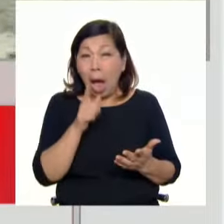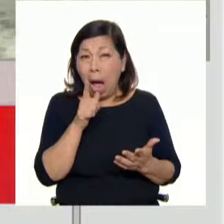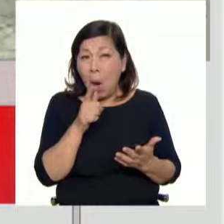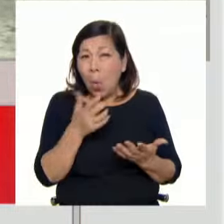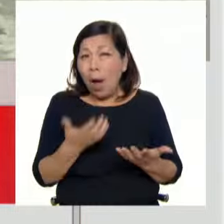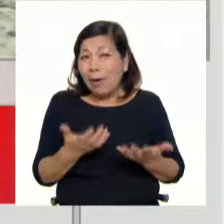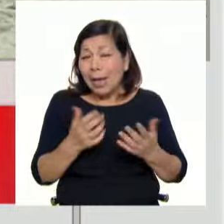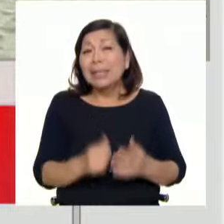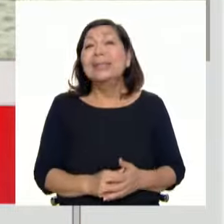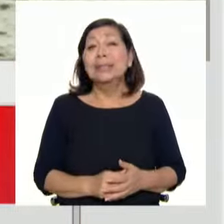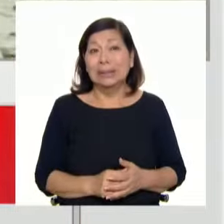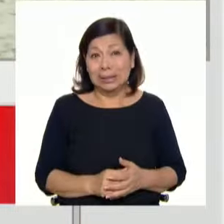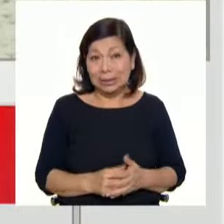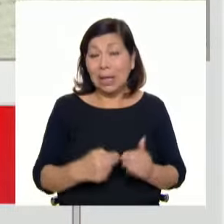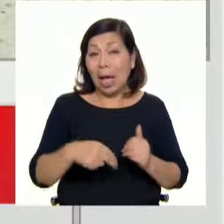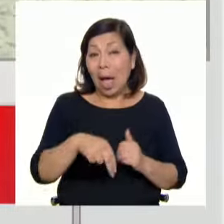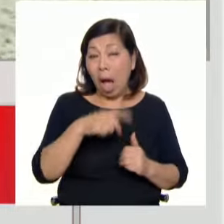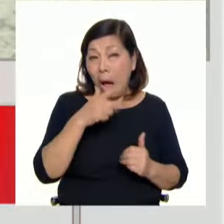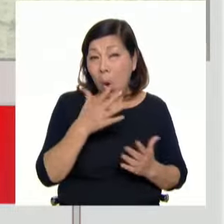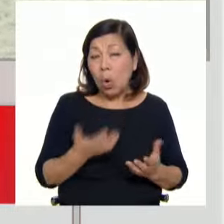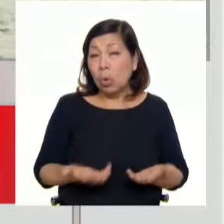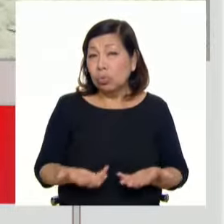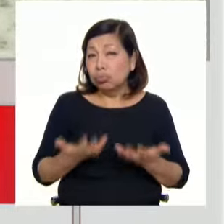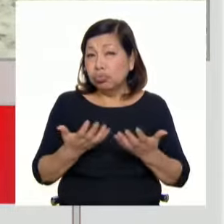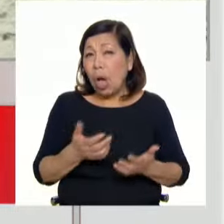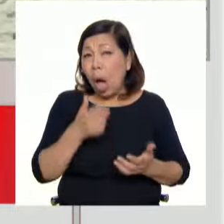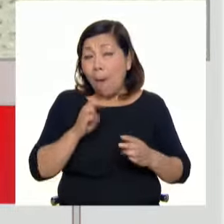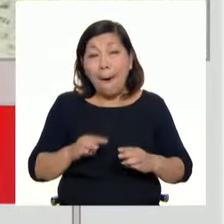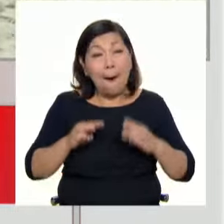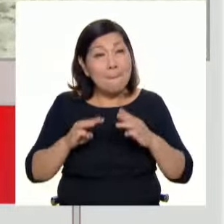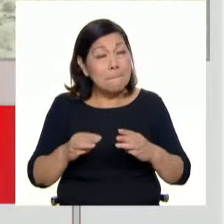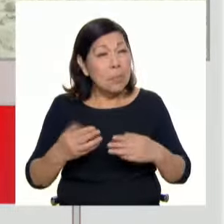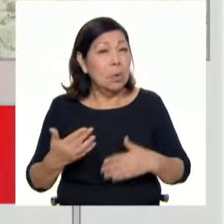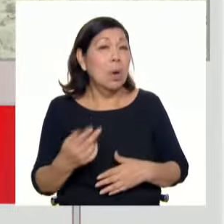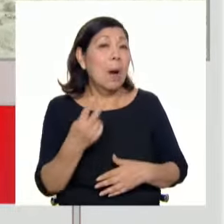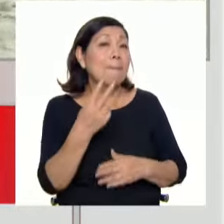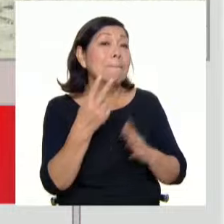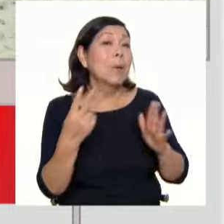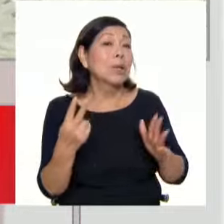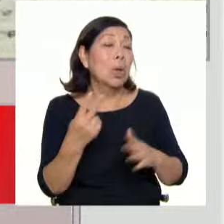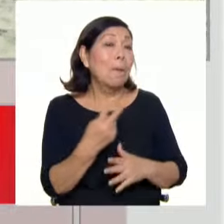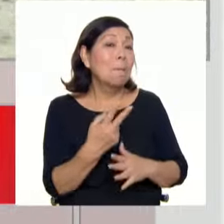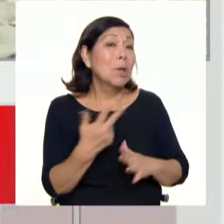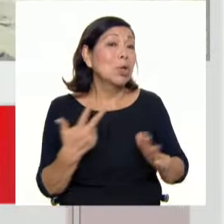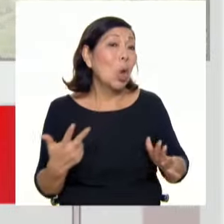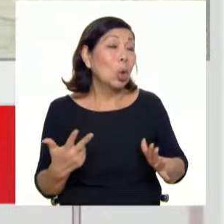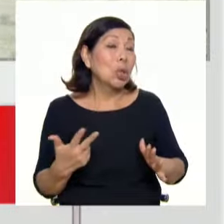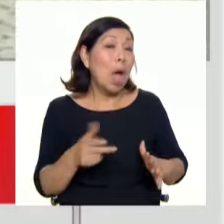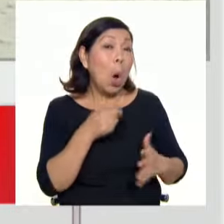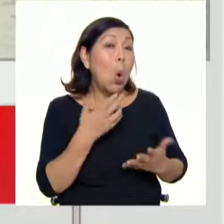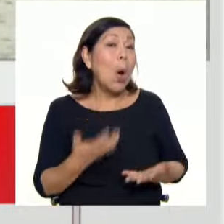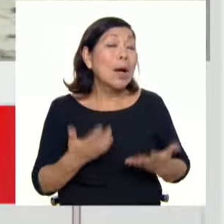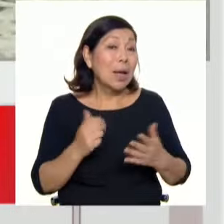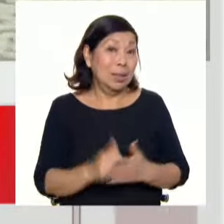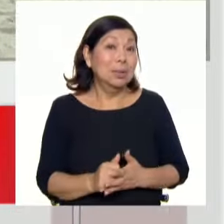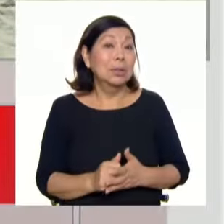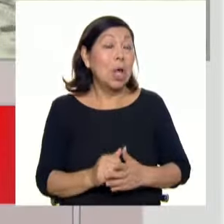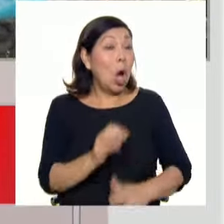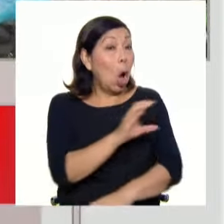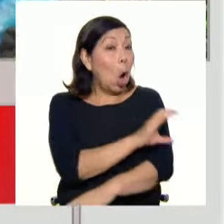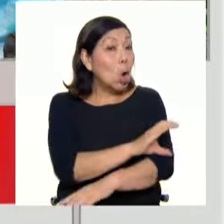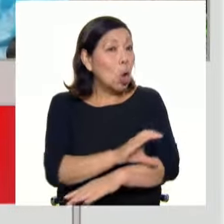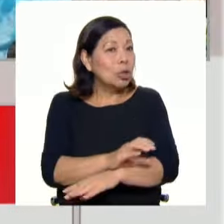cálida. En el caso del norte hemos tenido un calentamiento. Ya los valores están cercanos a 27 e incluso 28 grados, pero en las